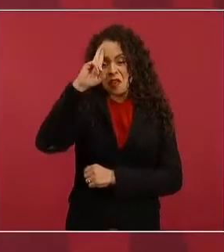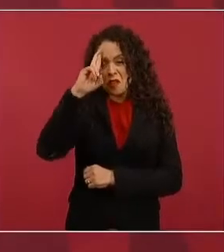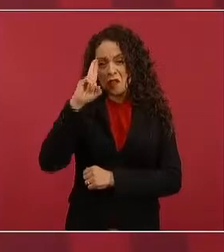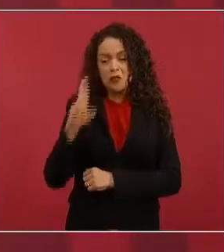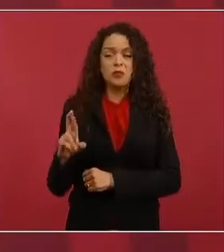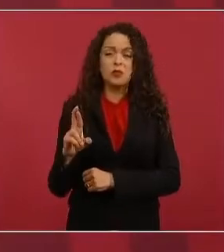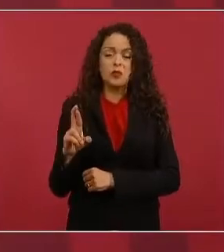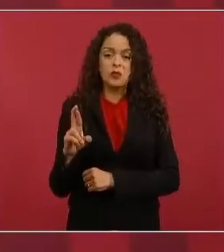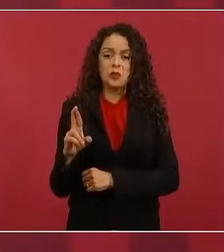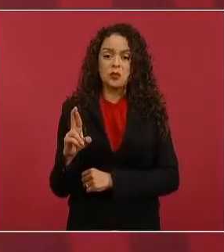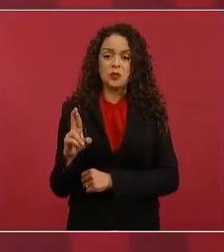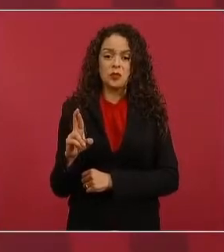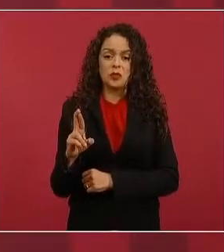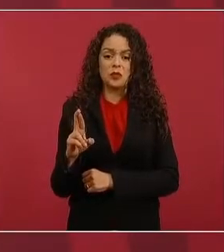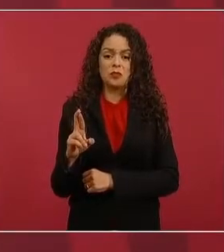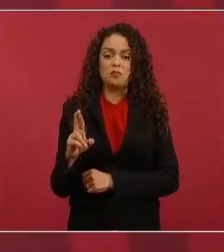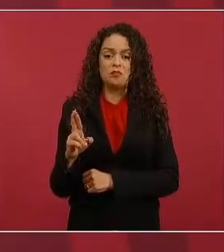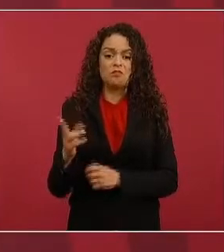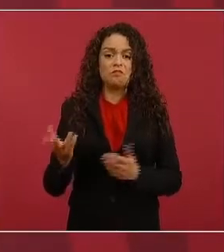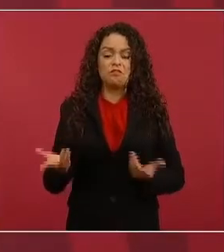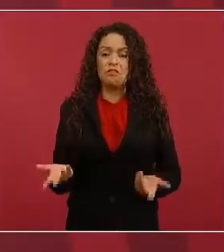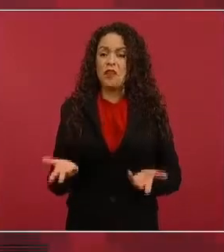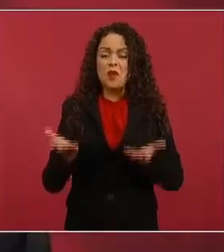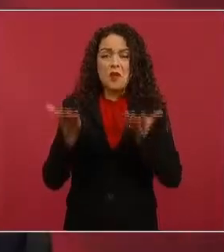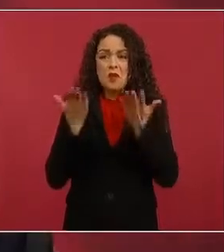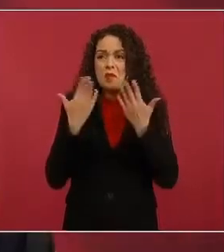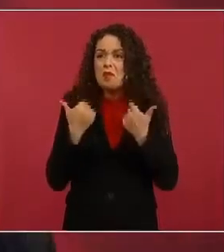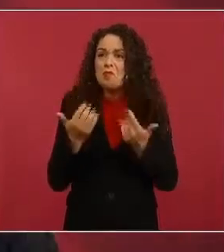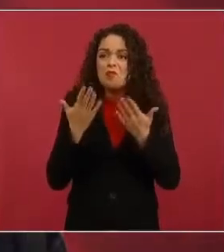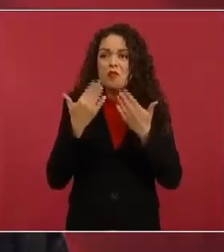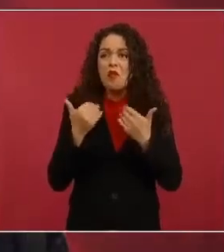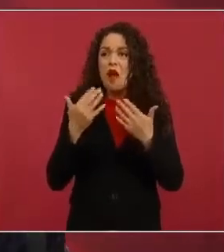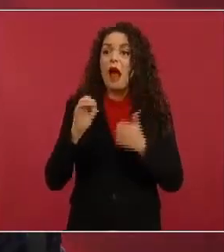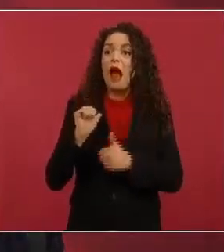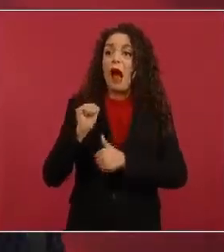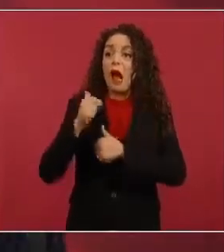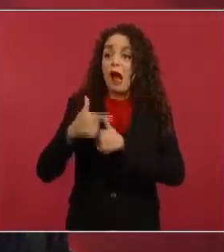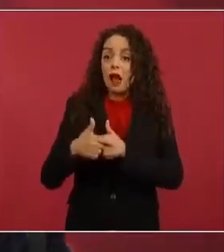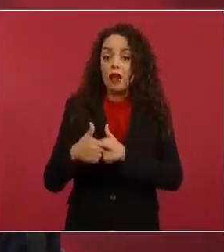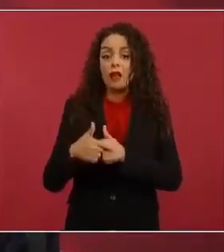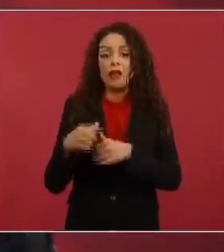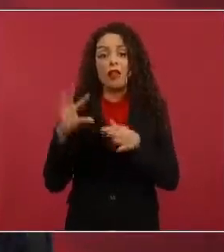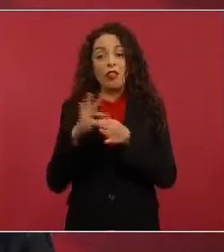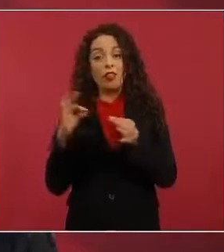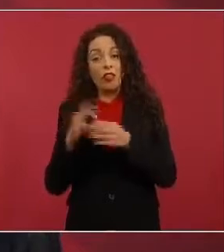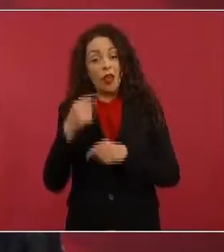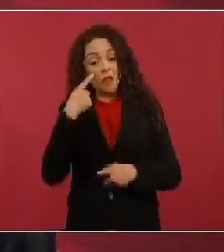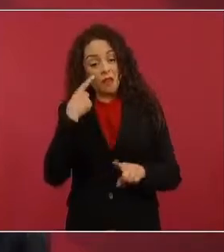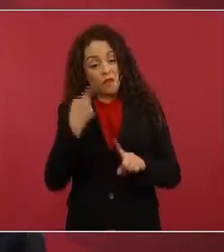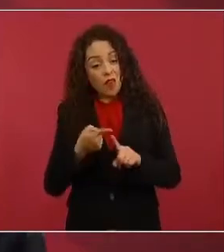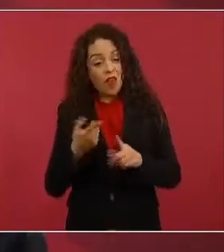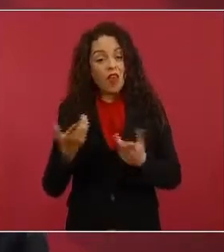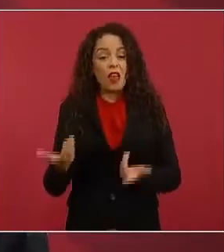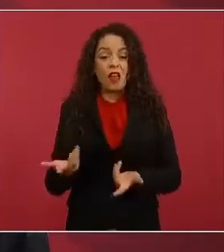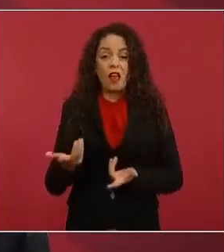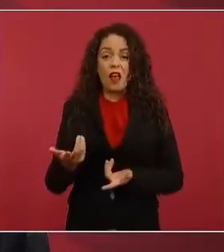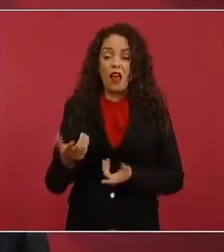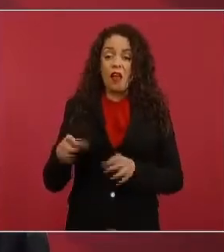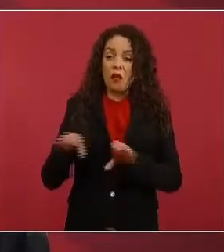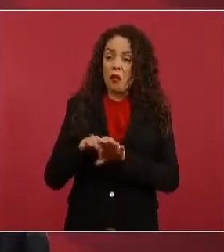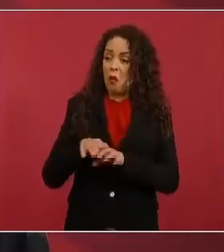respetuosos, no hubo quejas airadas de maltrato,